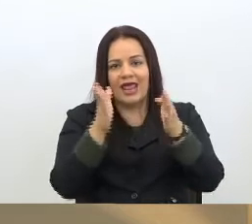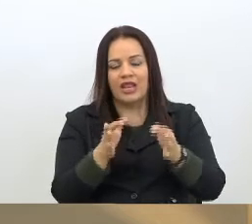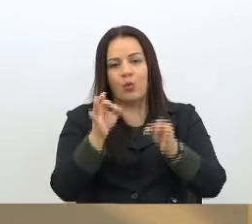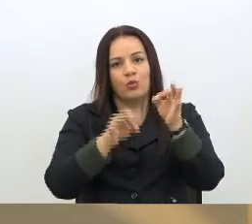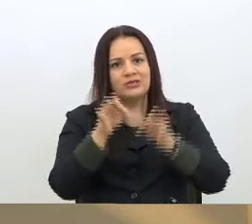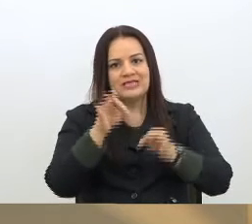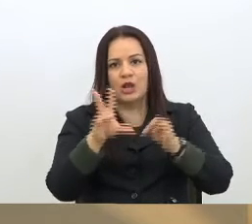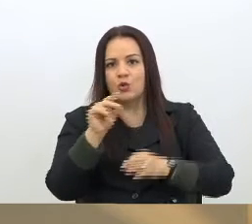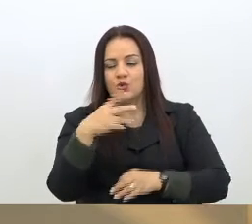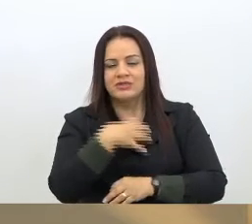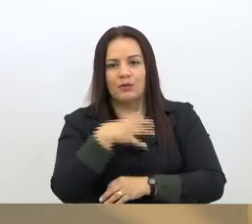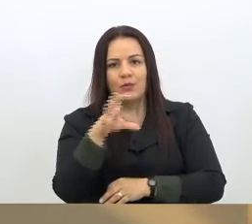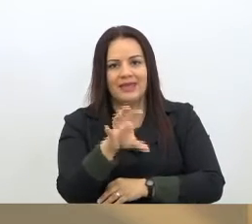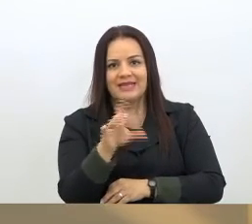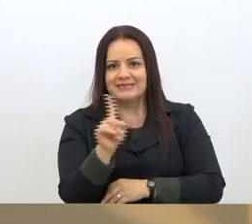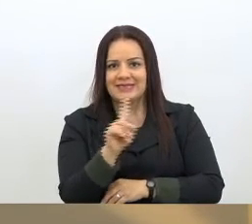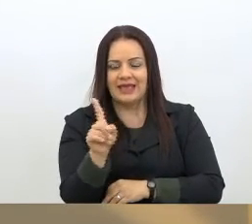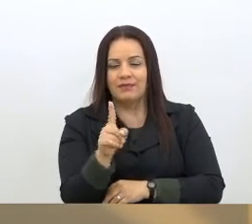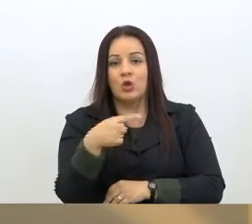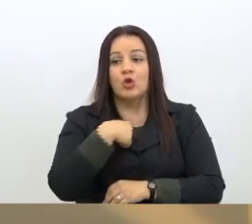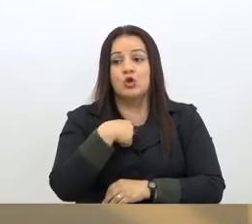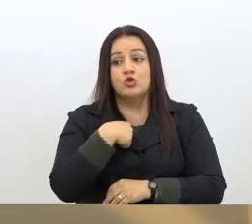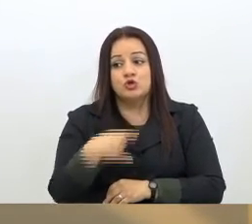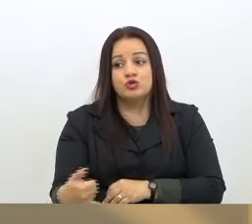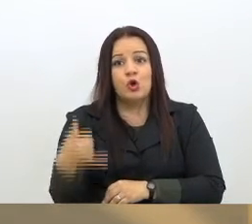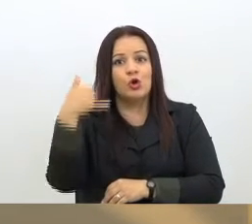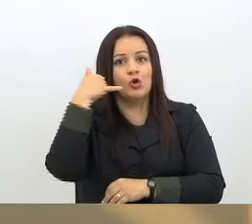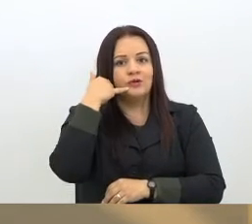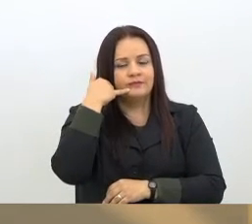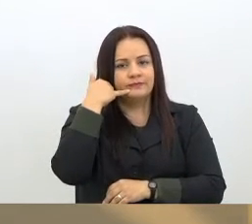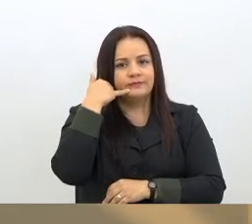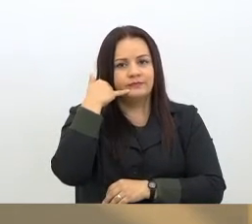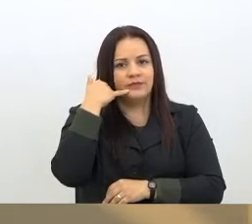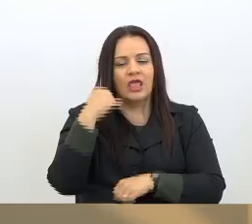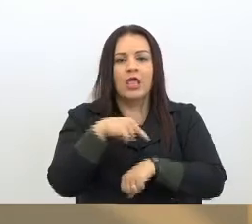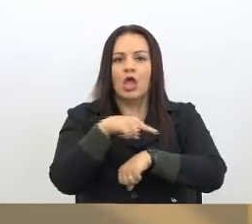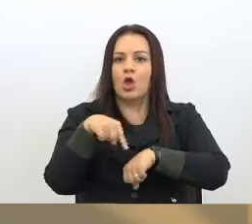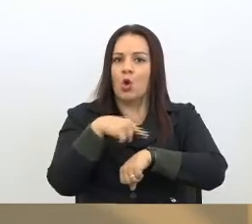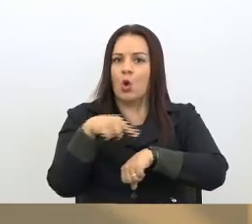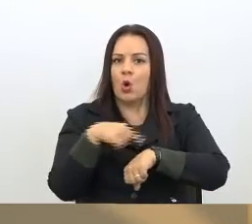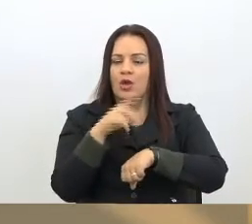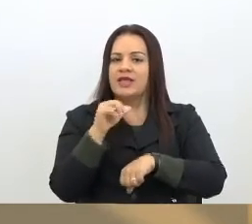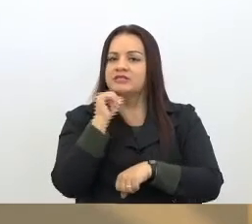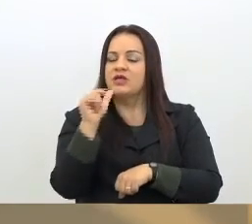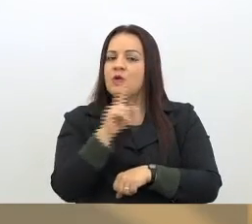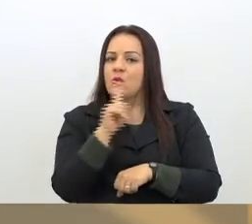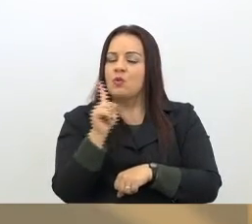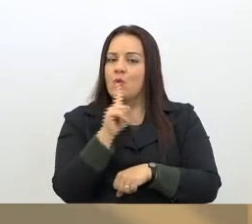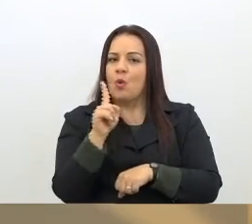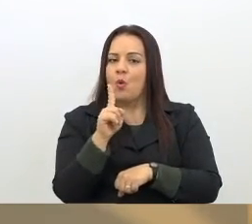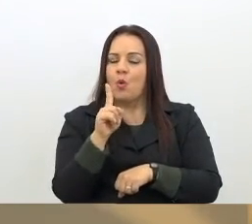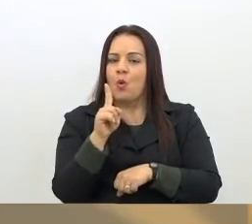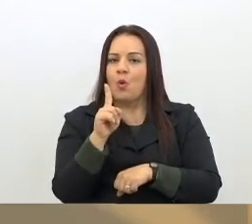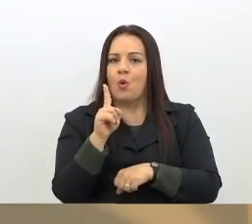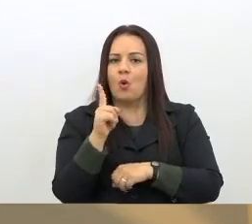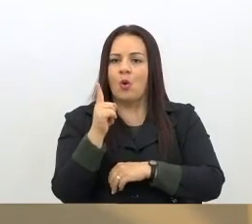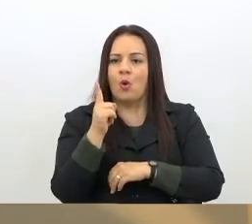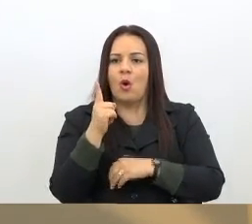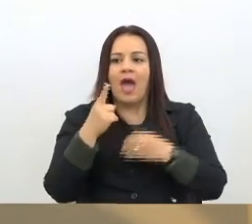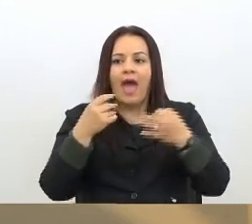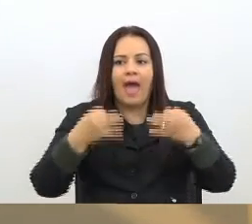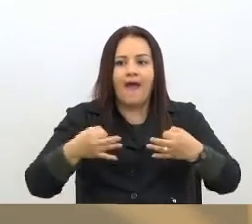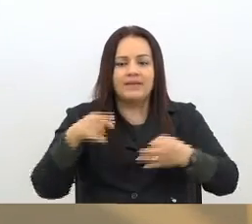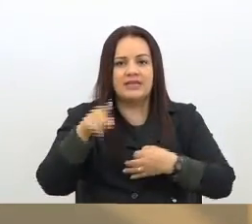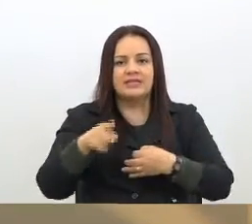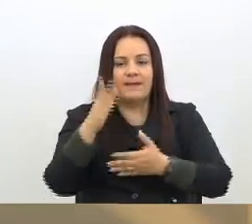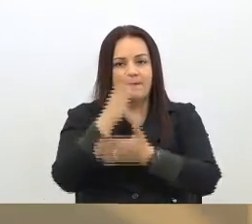Yo tomo esa llamada telefónica en horas no hábiles por parte del presidente de la Corte Suprema de Justicia como una